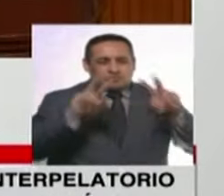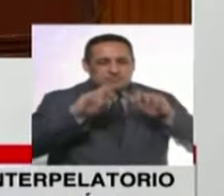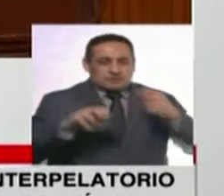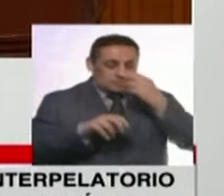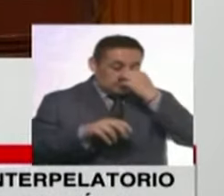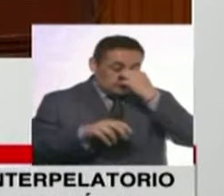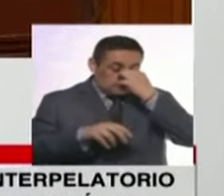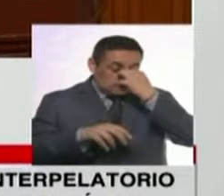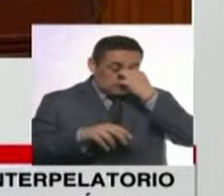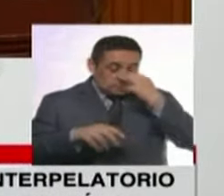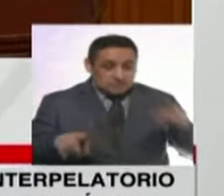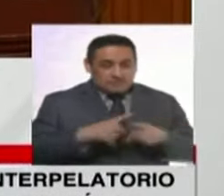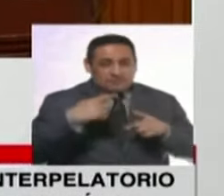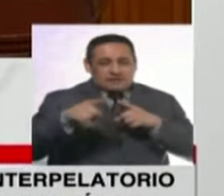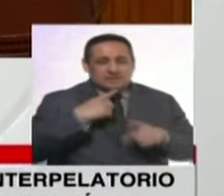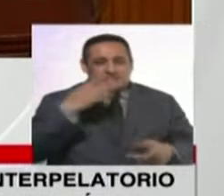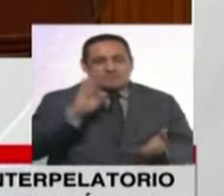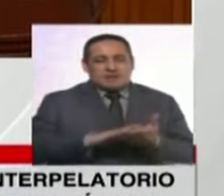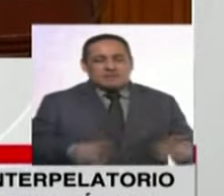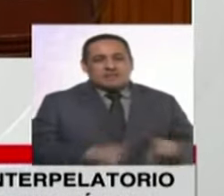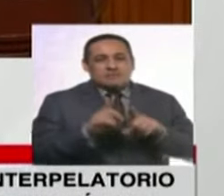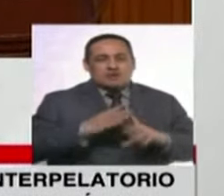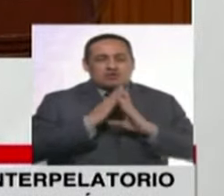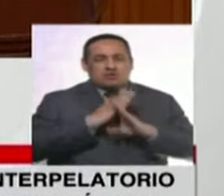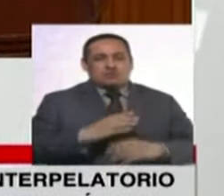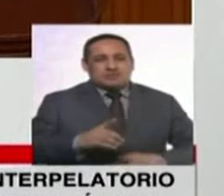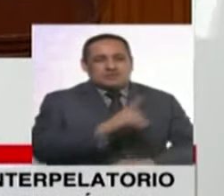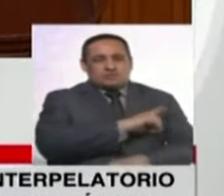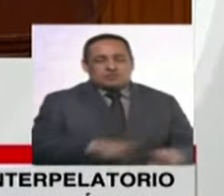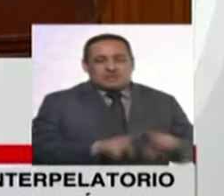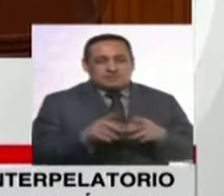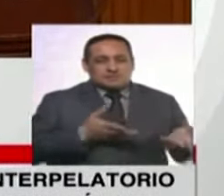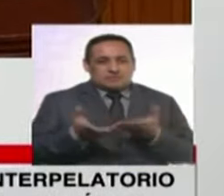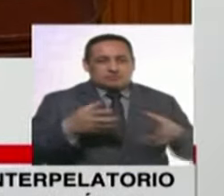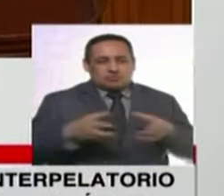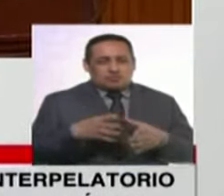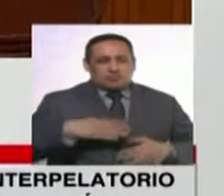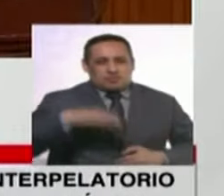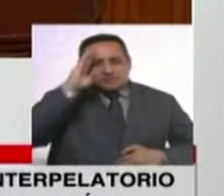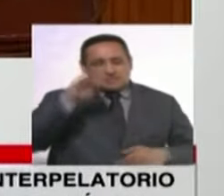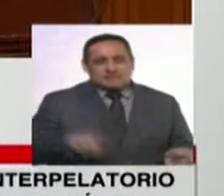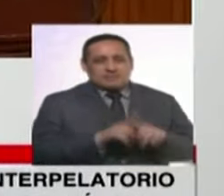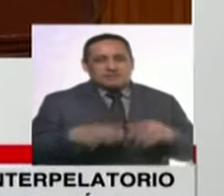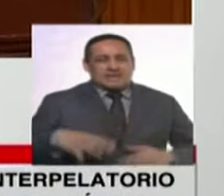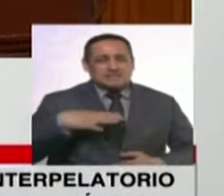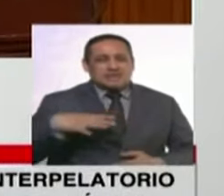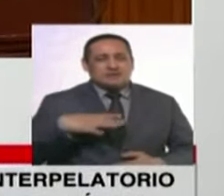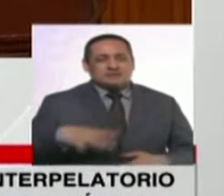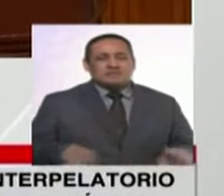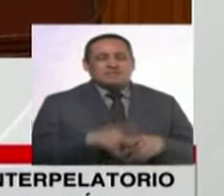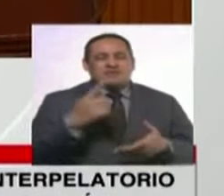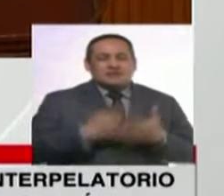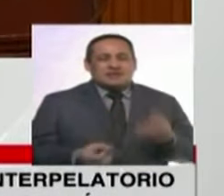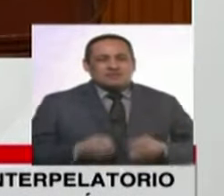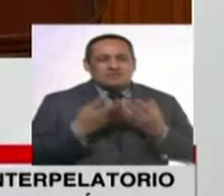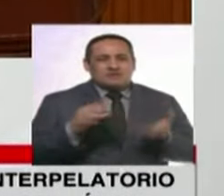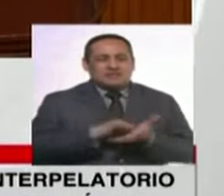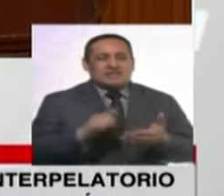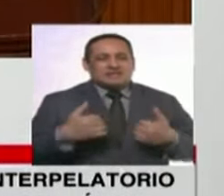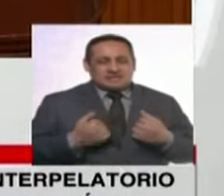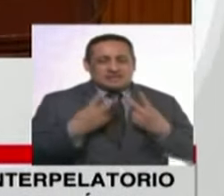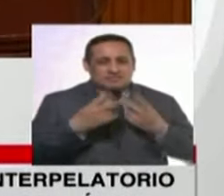disciplinaria por presuntas infracciones contra la disciplina contra el servicio policial y contra la ética Qué información ha